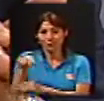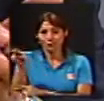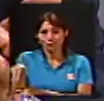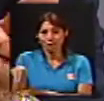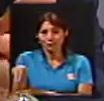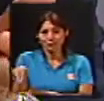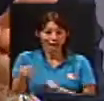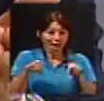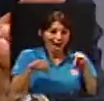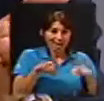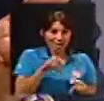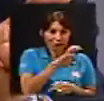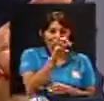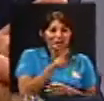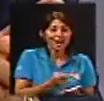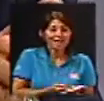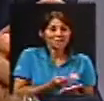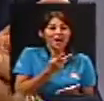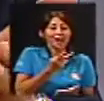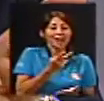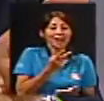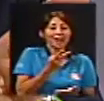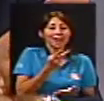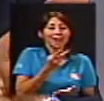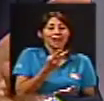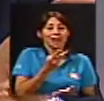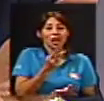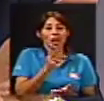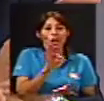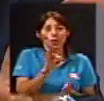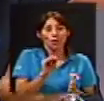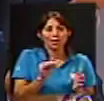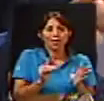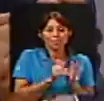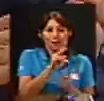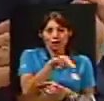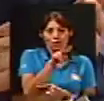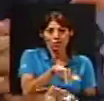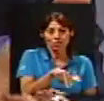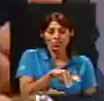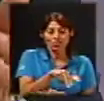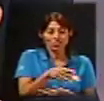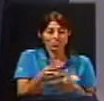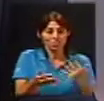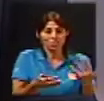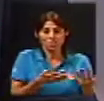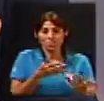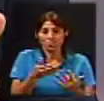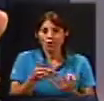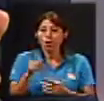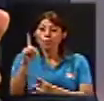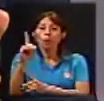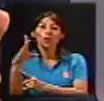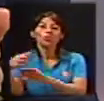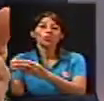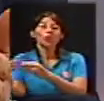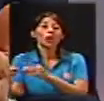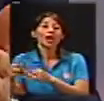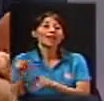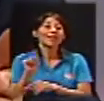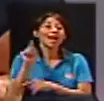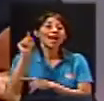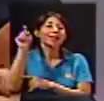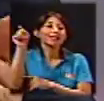de 1 a 100, una cosa así. Por cada dólar de allá, aquí pagamos 100 pesos, o no,